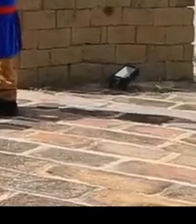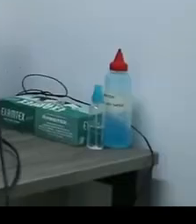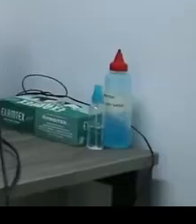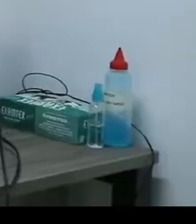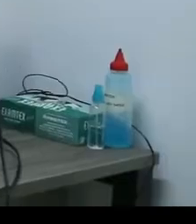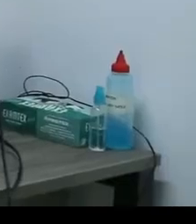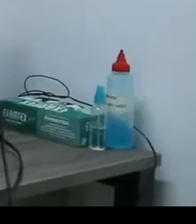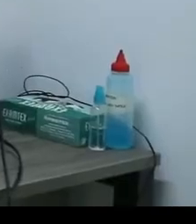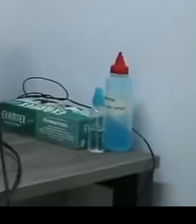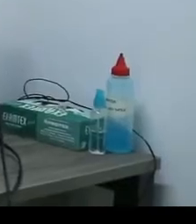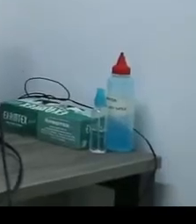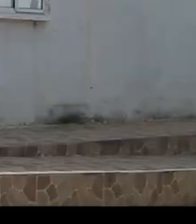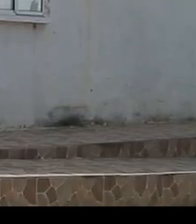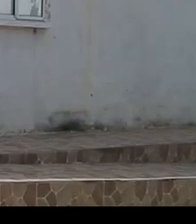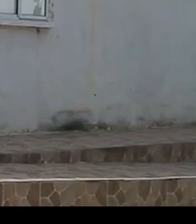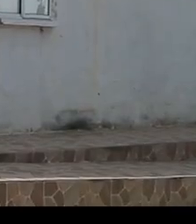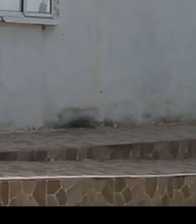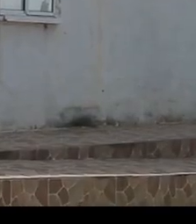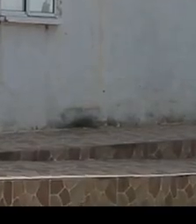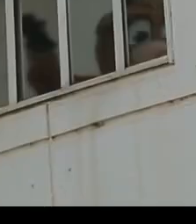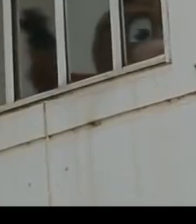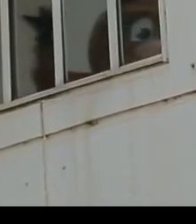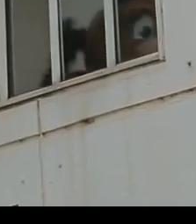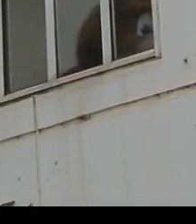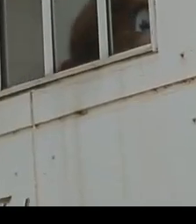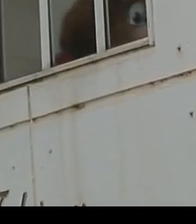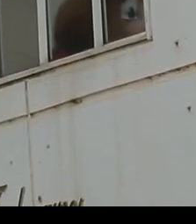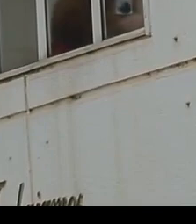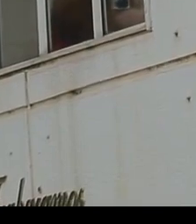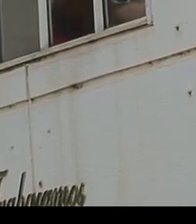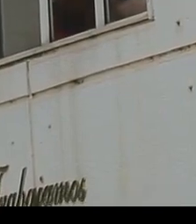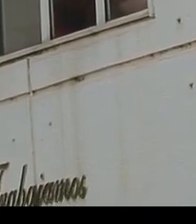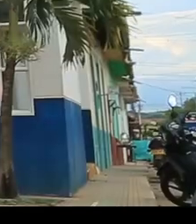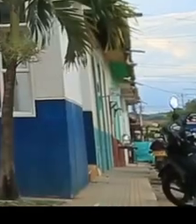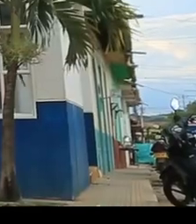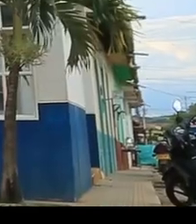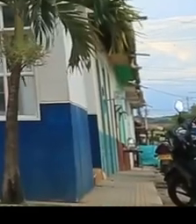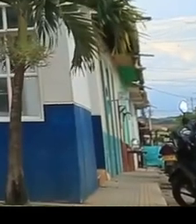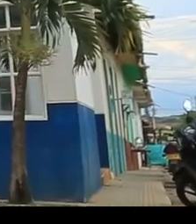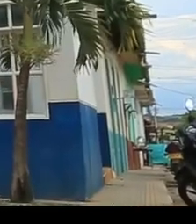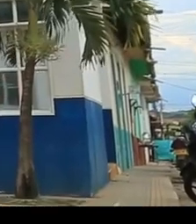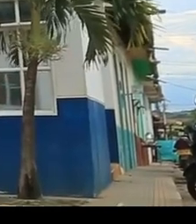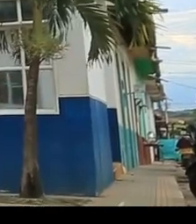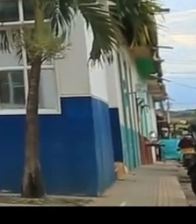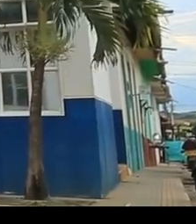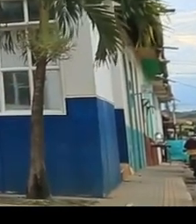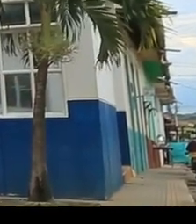en cabeza de la Secretaría de Hacienda y Protección Social, y la S. Camilo Rueda, de Villanueva.